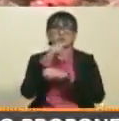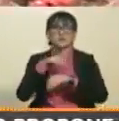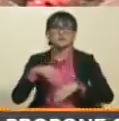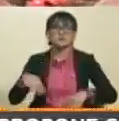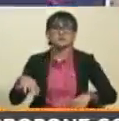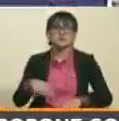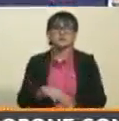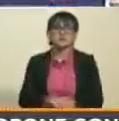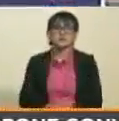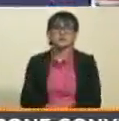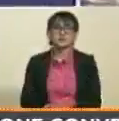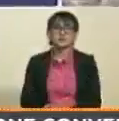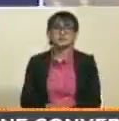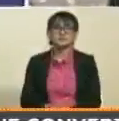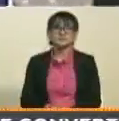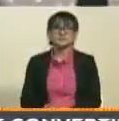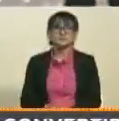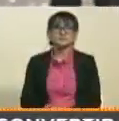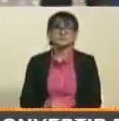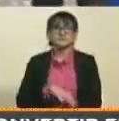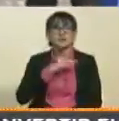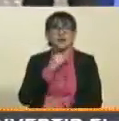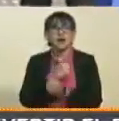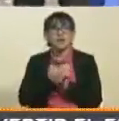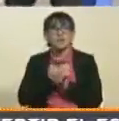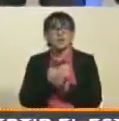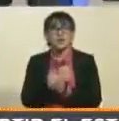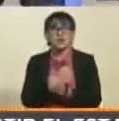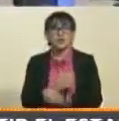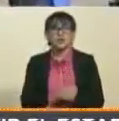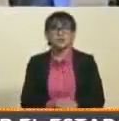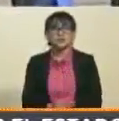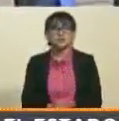bendiciones. Llenándome de su amor.